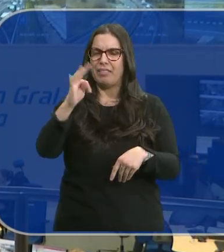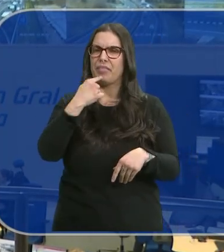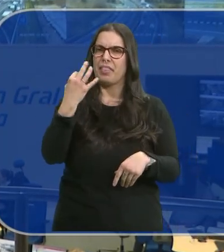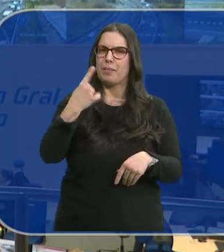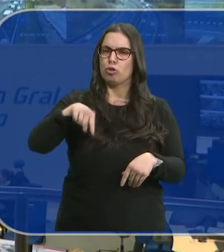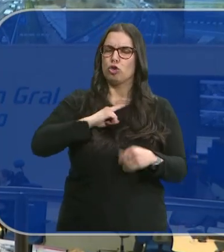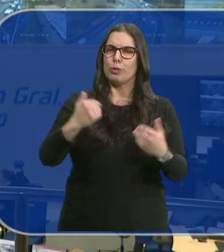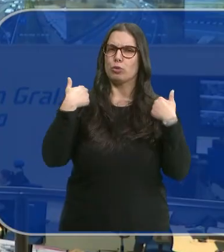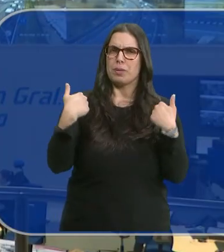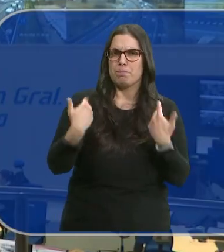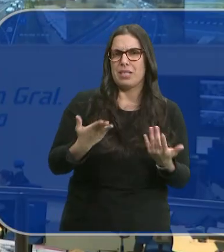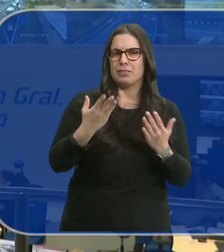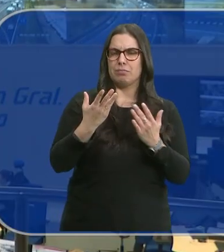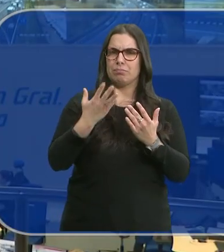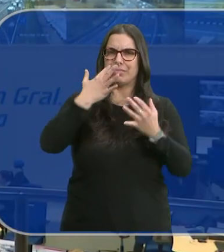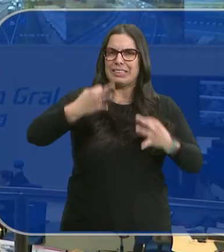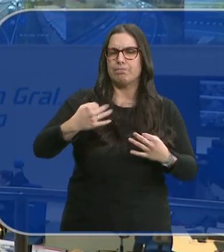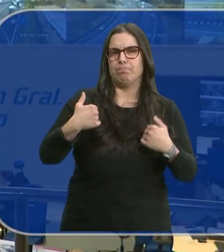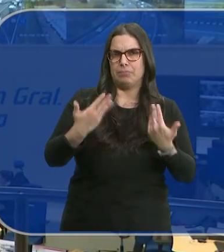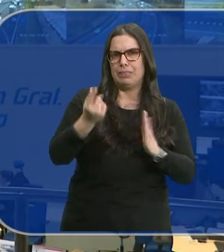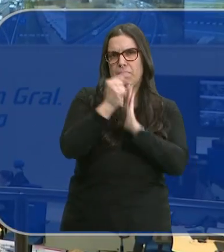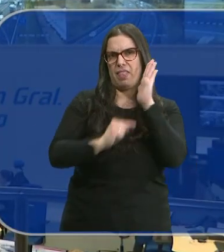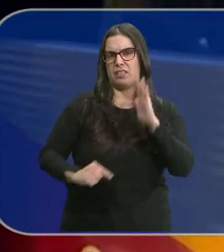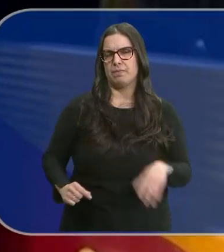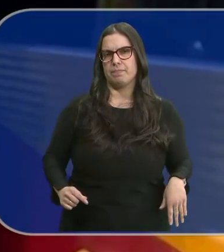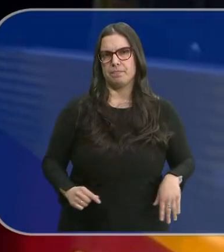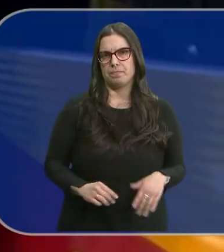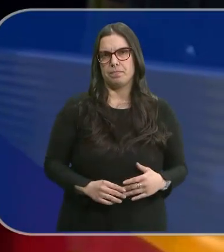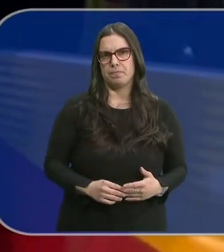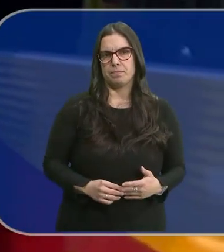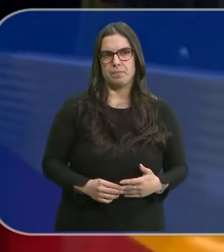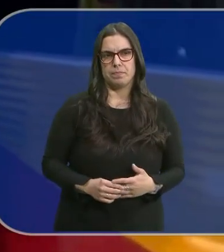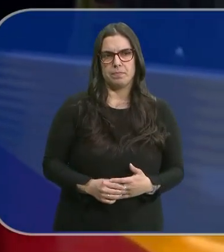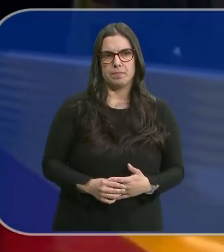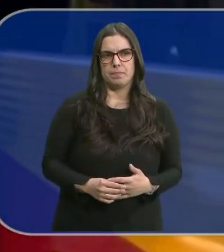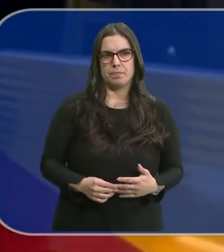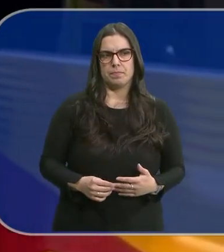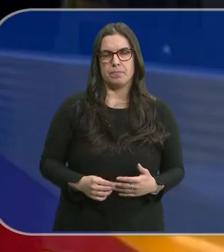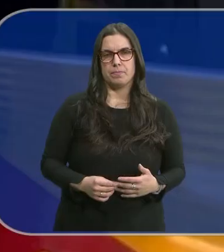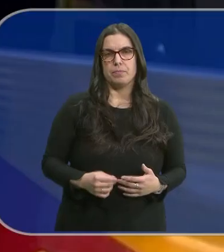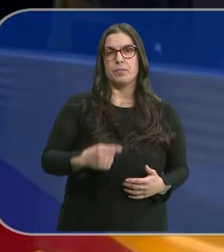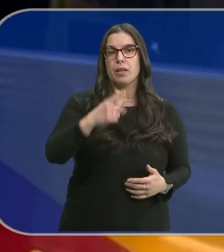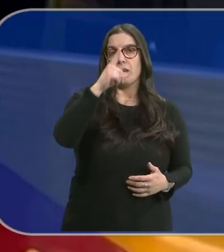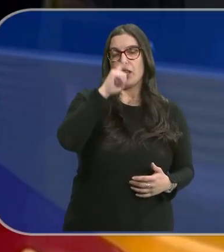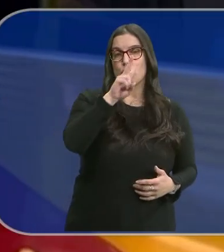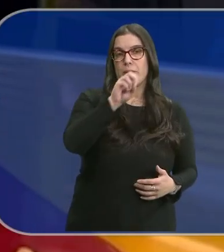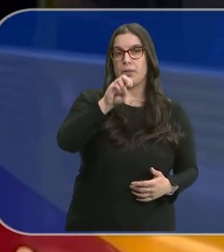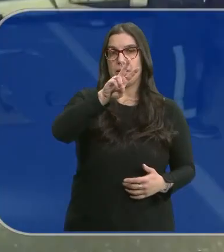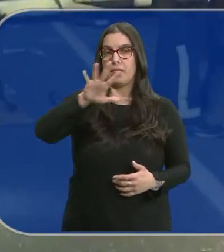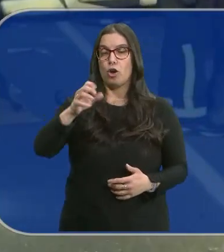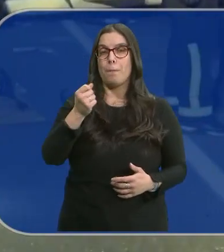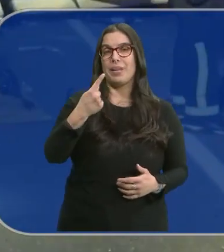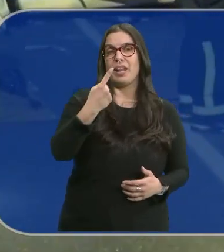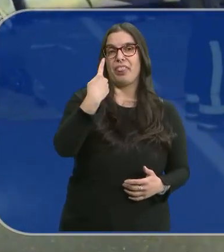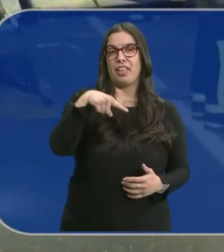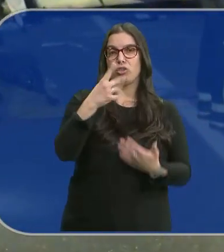responsabilidad y más medidas para la seguridad. 2025 cierra con